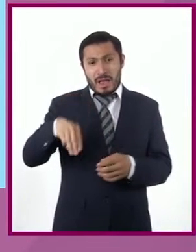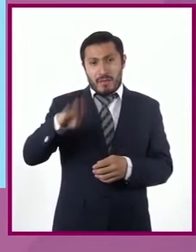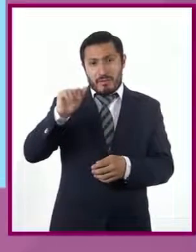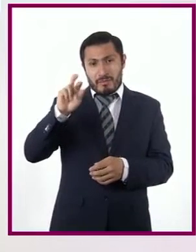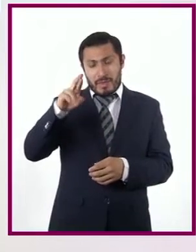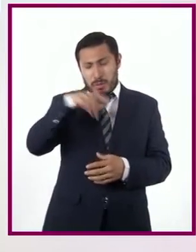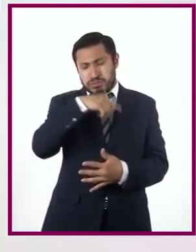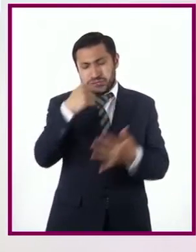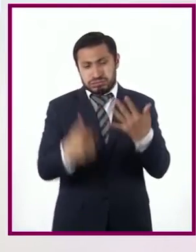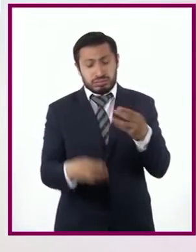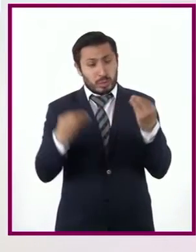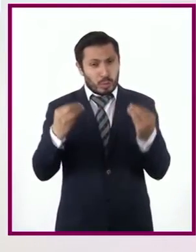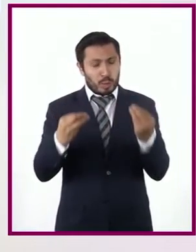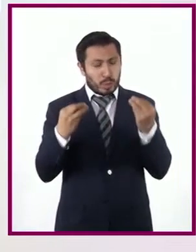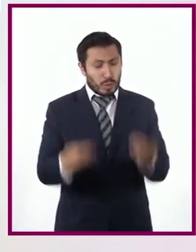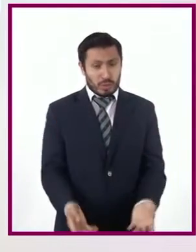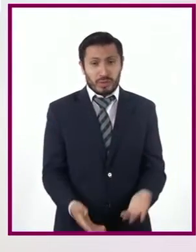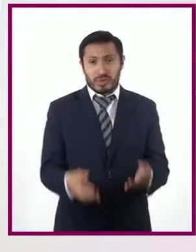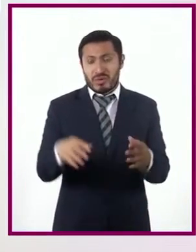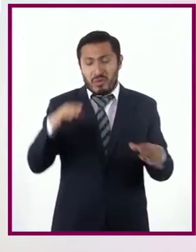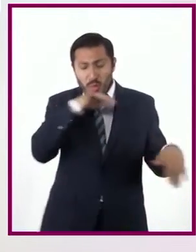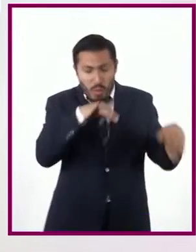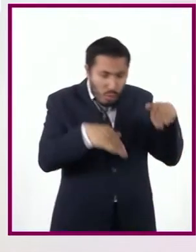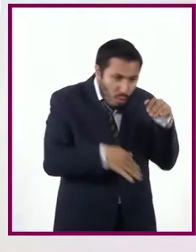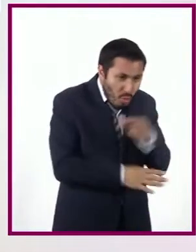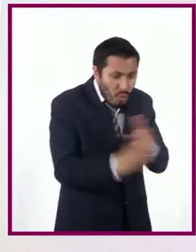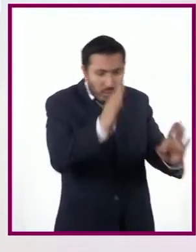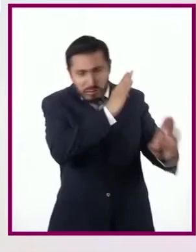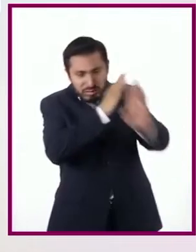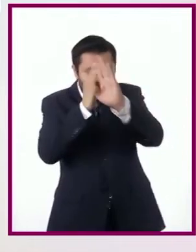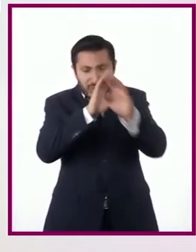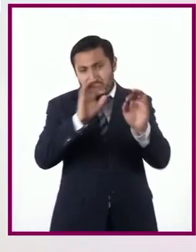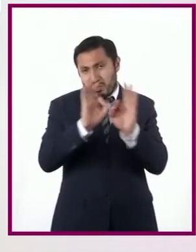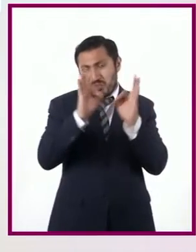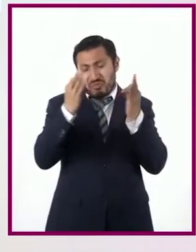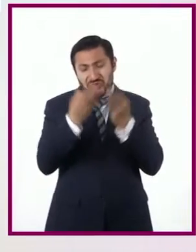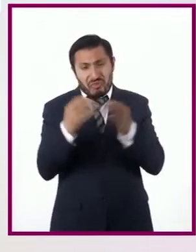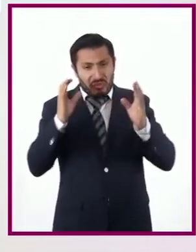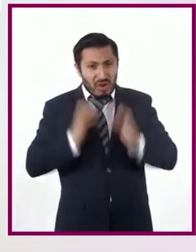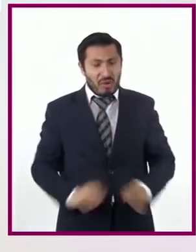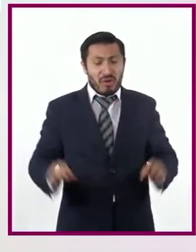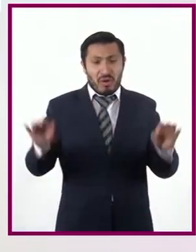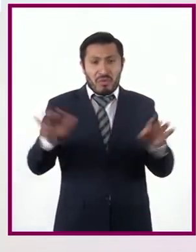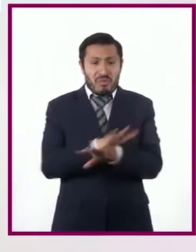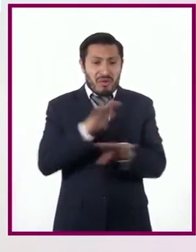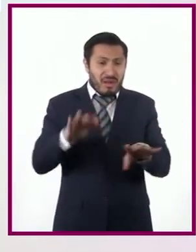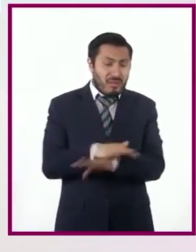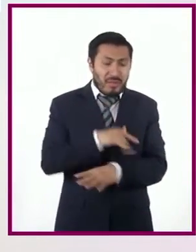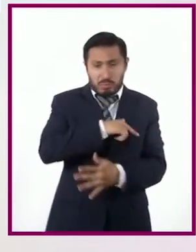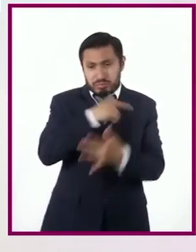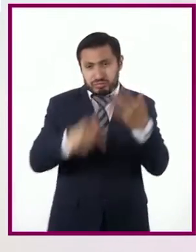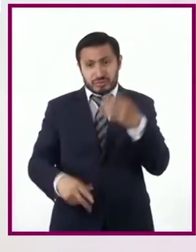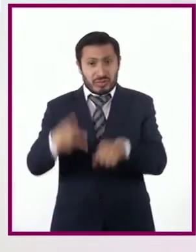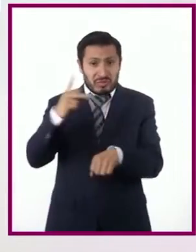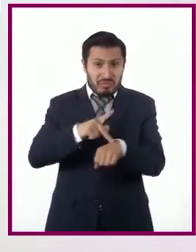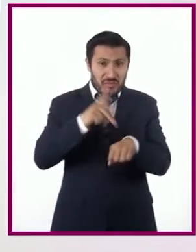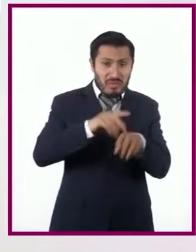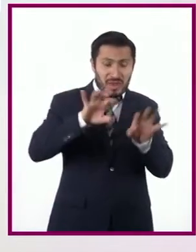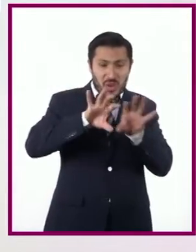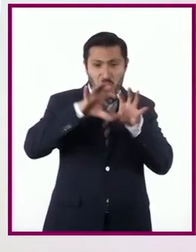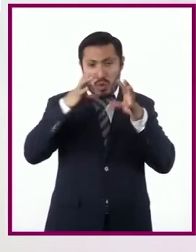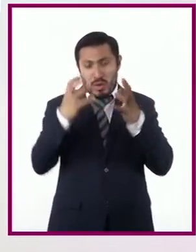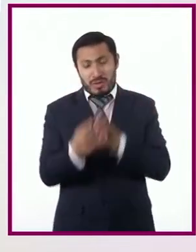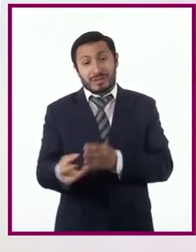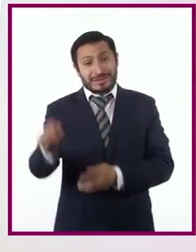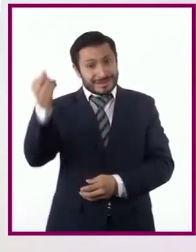más. Moldes de madrigueras, organismos modificados, gastrolitos, que son piedras redondeadas que comían